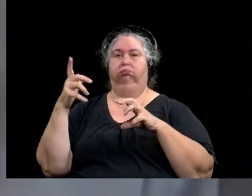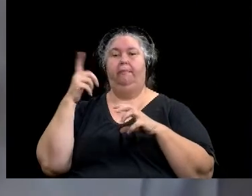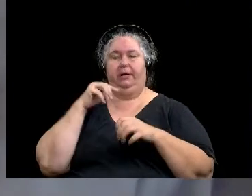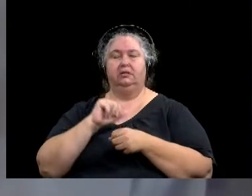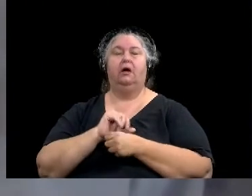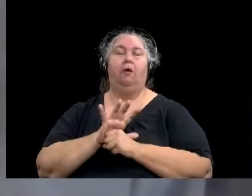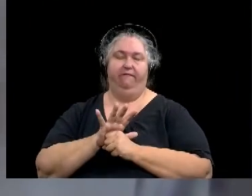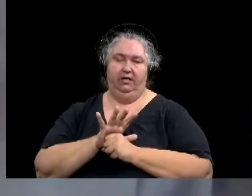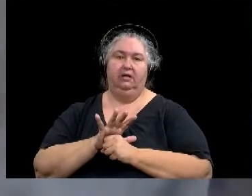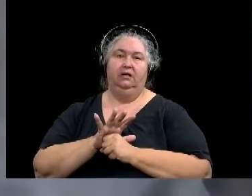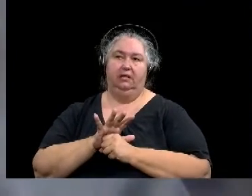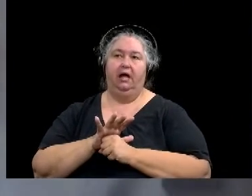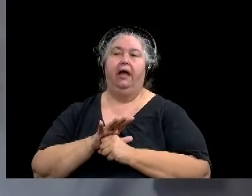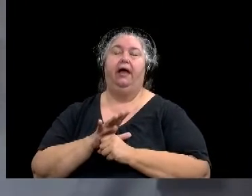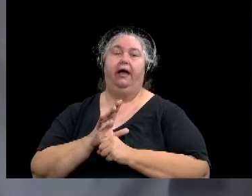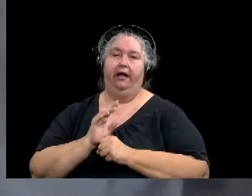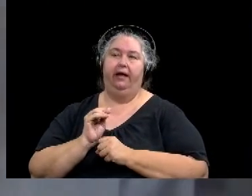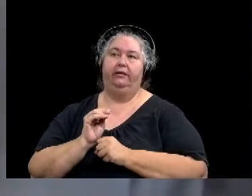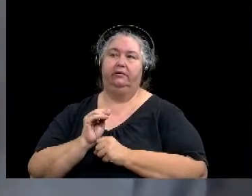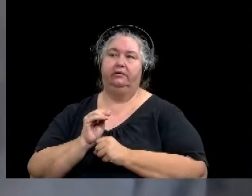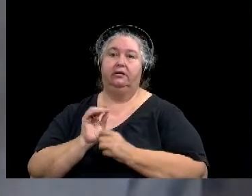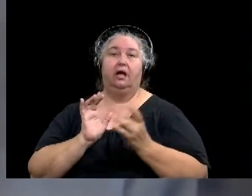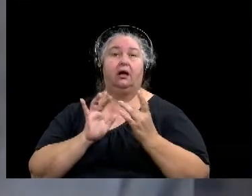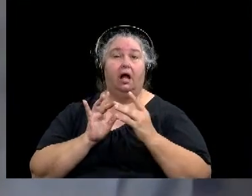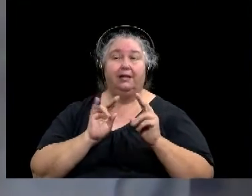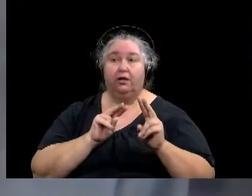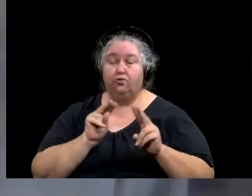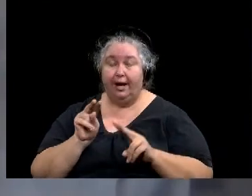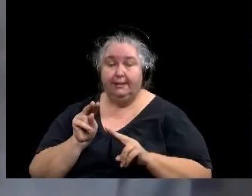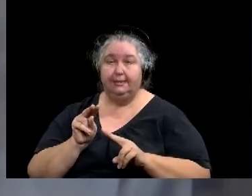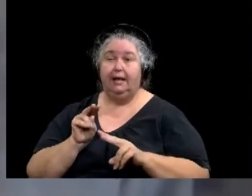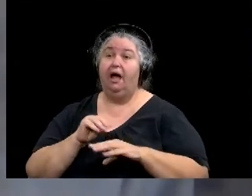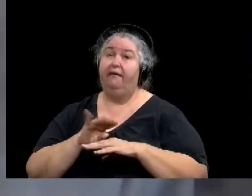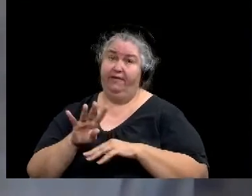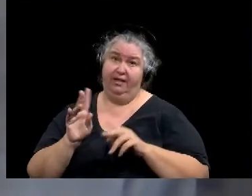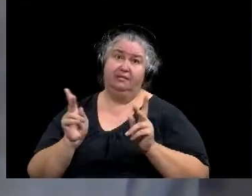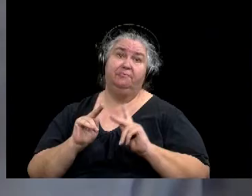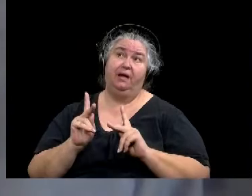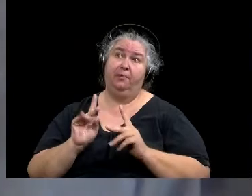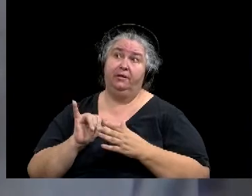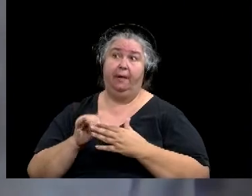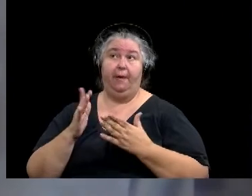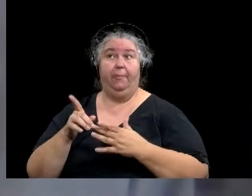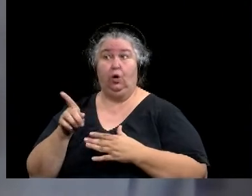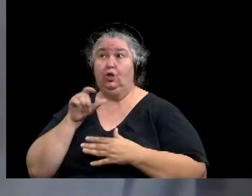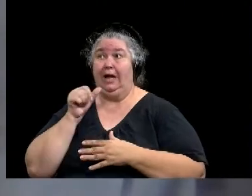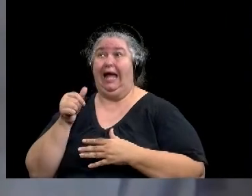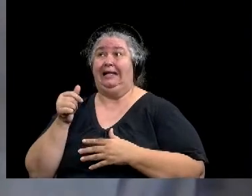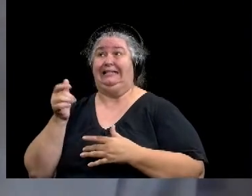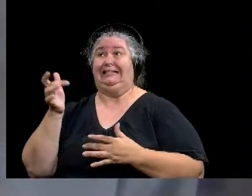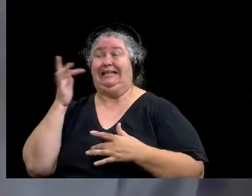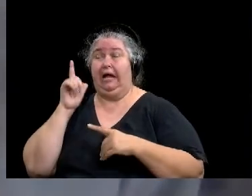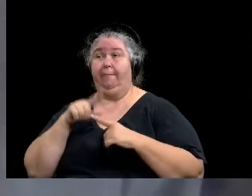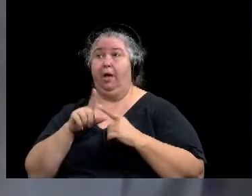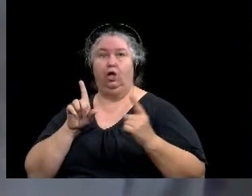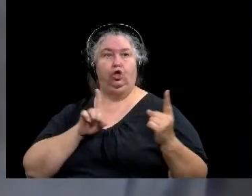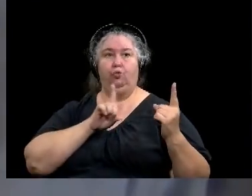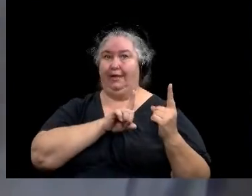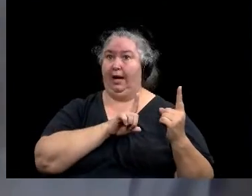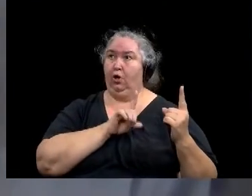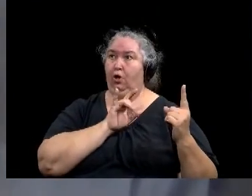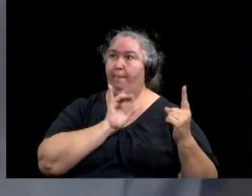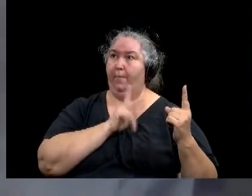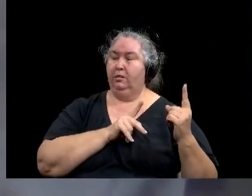todo del cobe del cbit 19 y como los rastros afectan a las